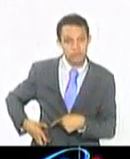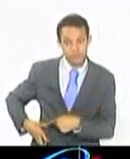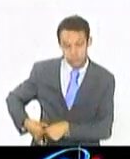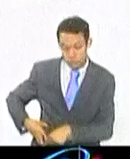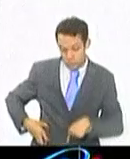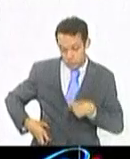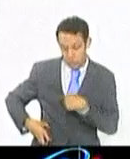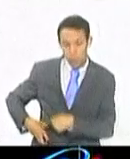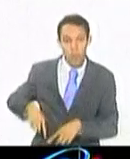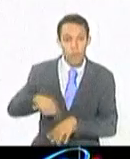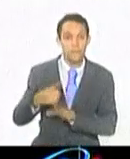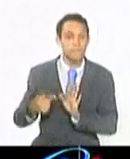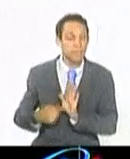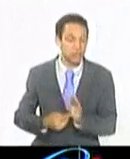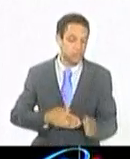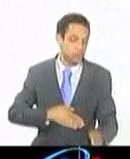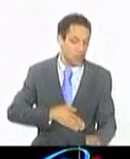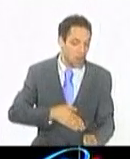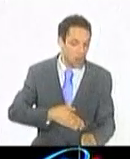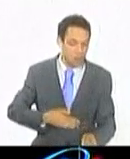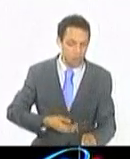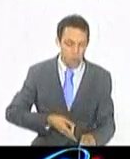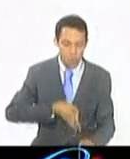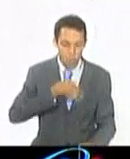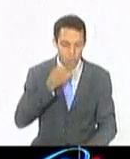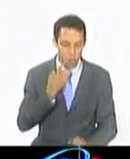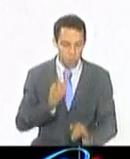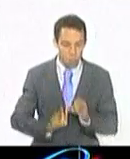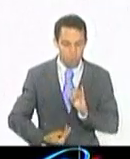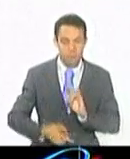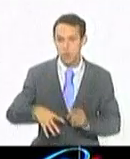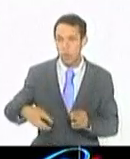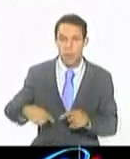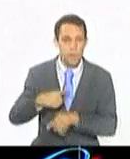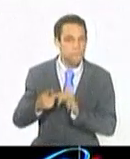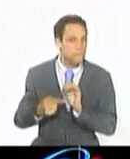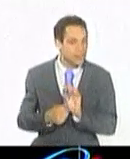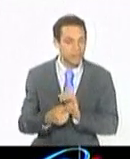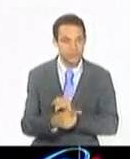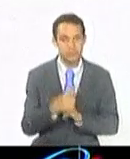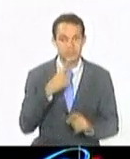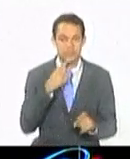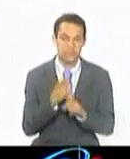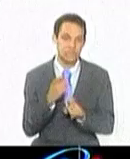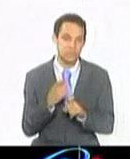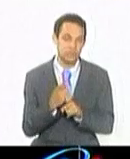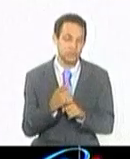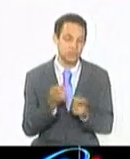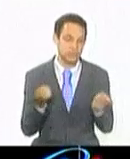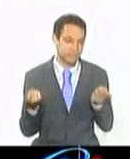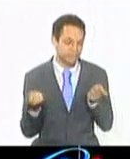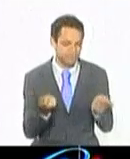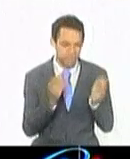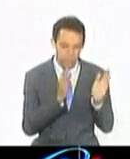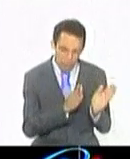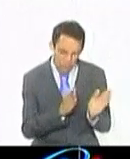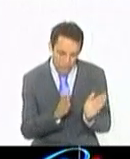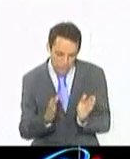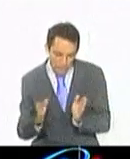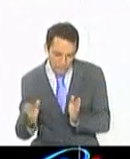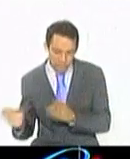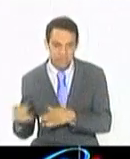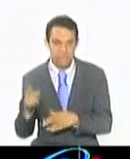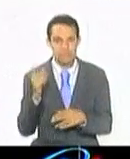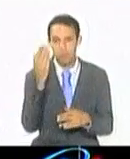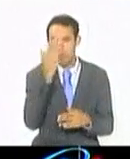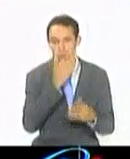metabolismo es estómago es digestión es intestino Entonces es muy importante mirar muy bien esos estudios en las